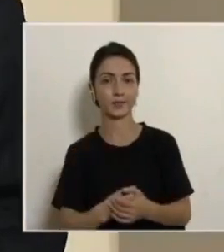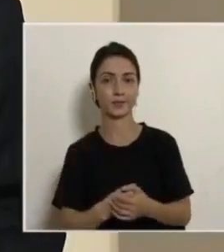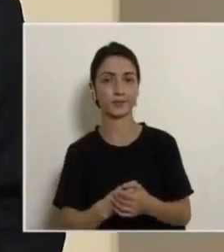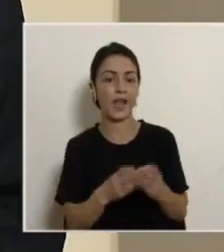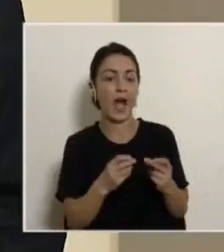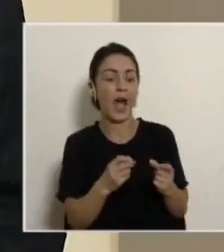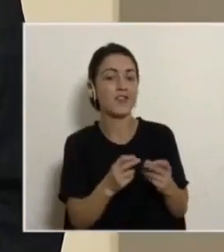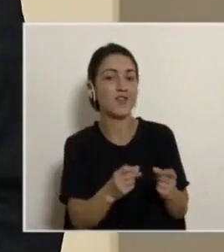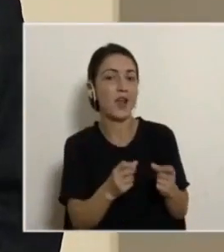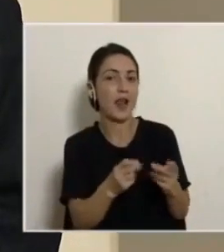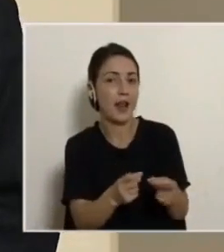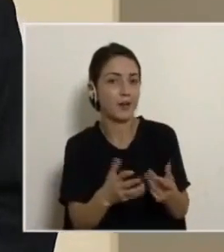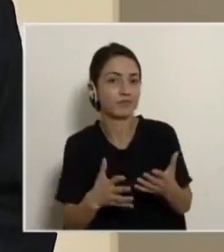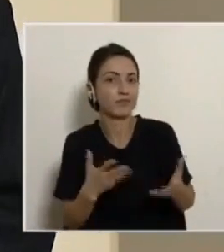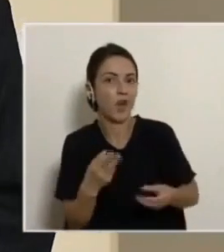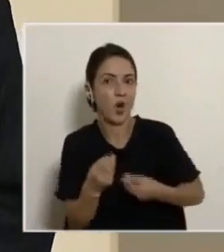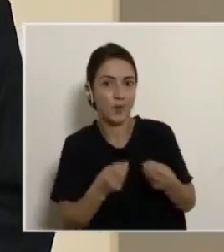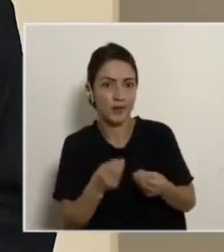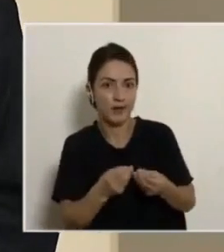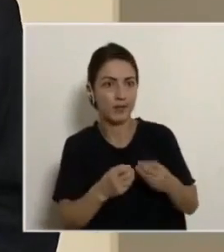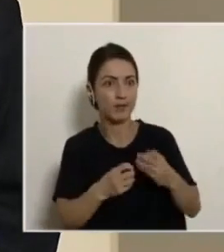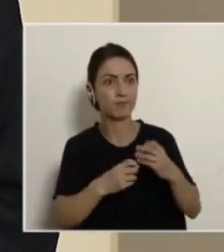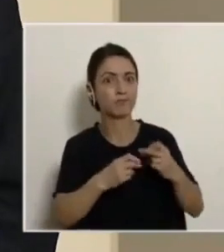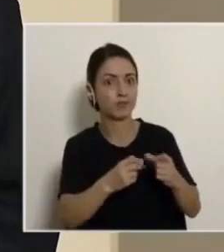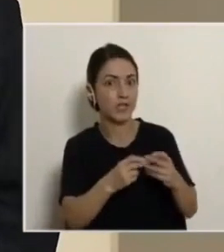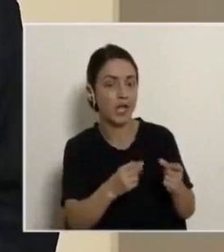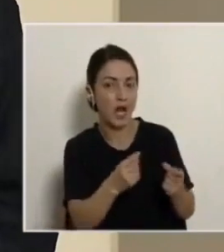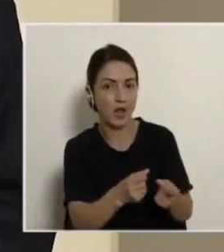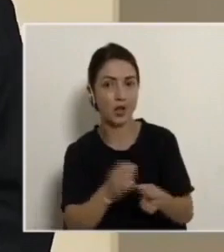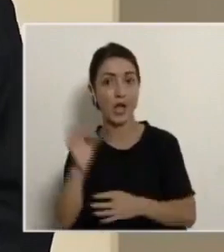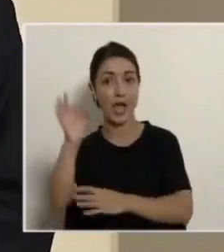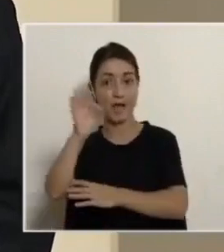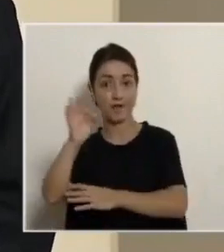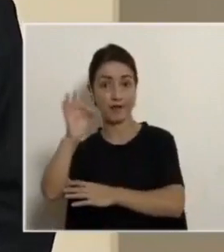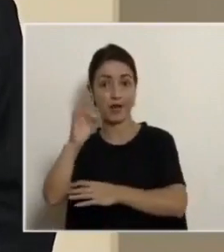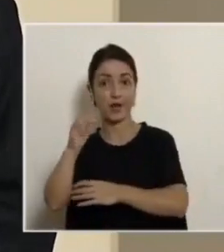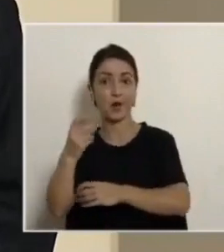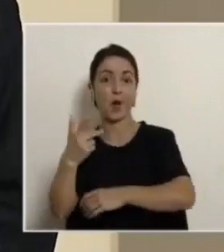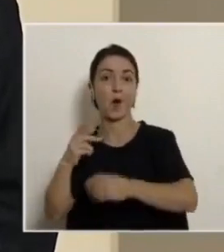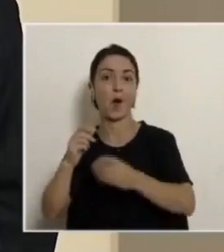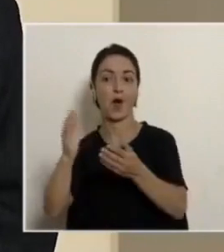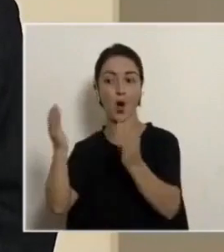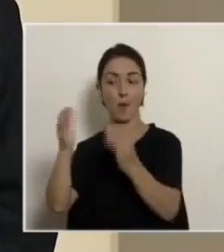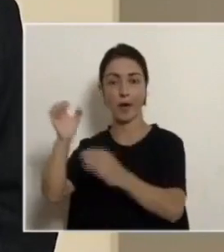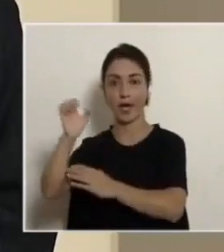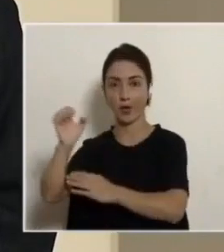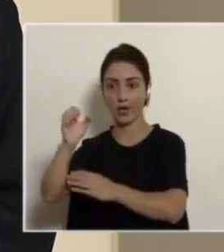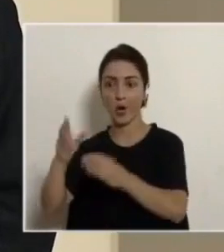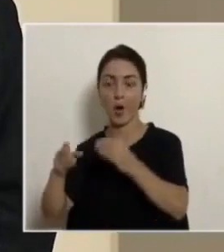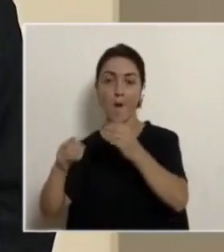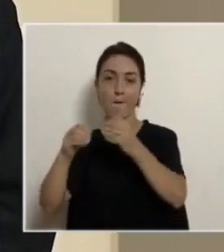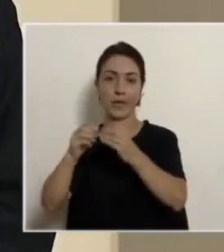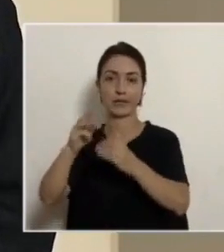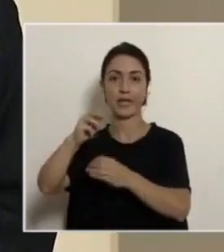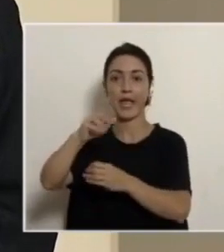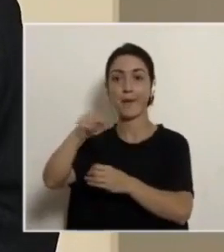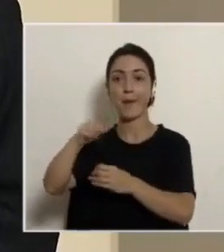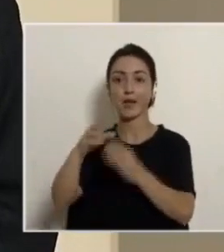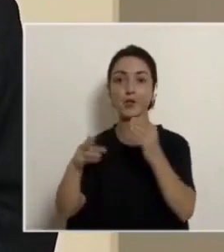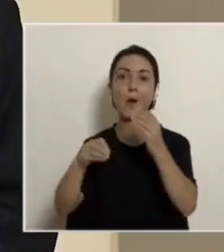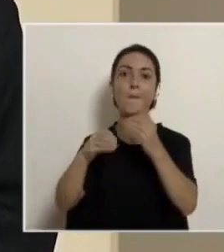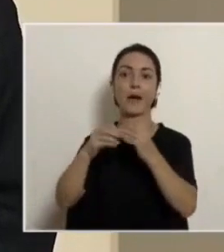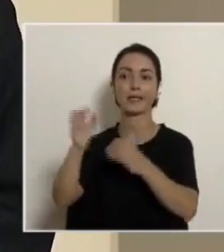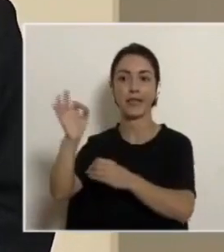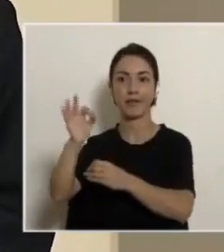Acelerar se hace acelerando, por eso señalaba, en febrero se pusieron más vacunas que en enero, en marzo se pusieron más vacunas que en febrero,